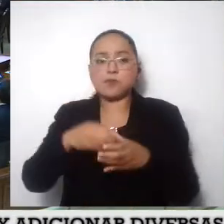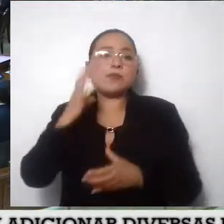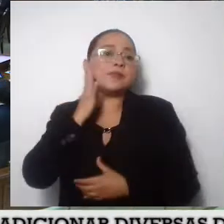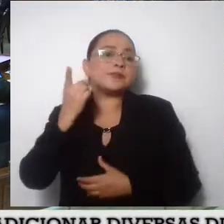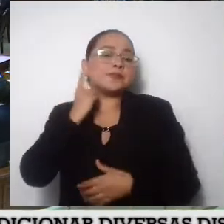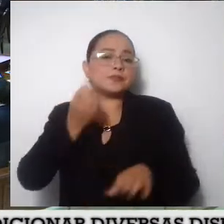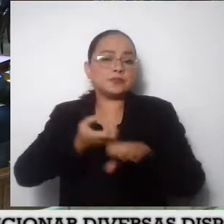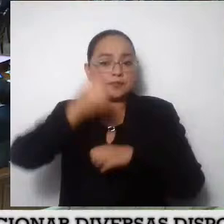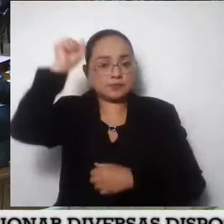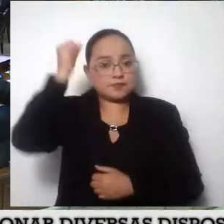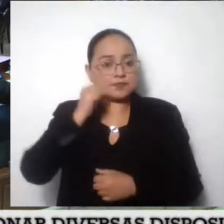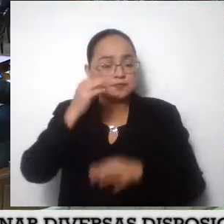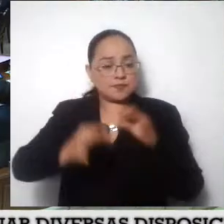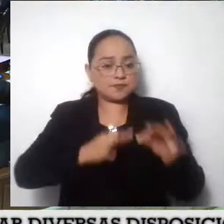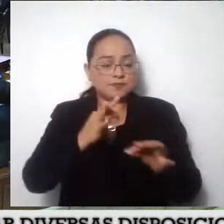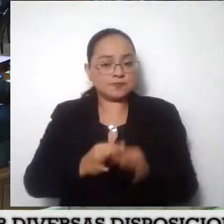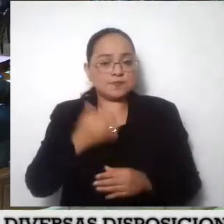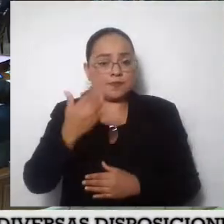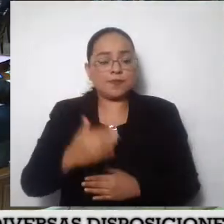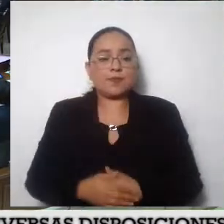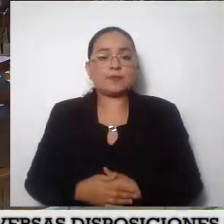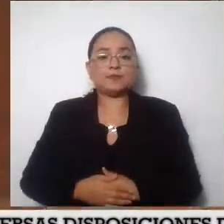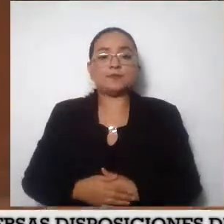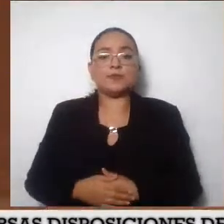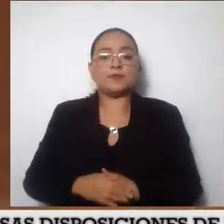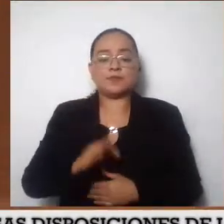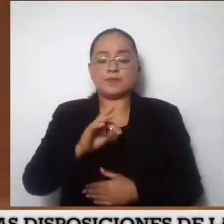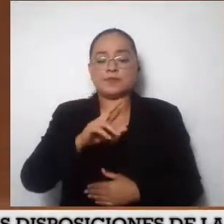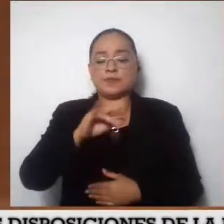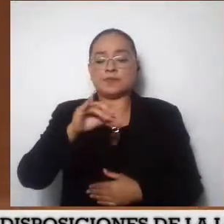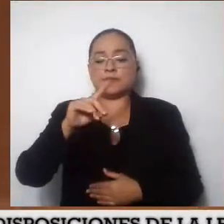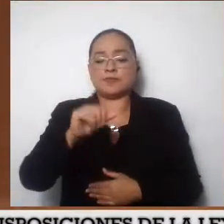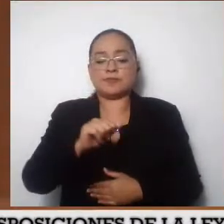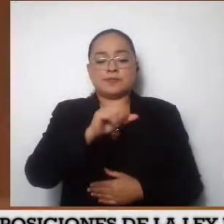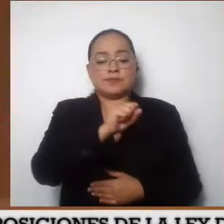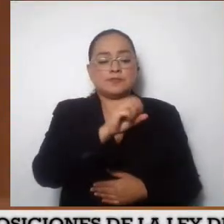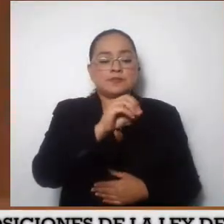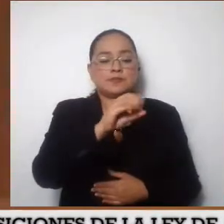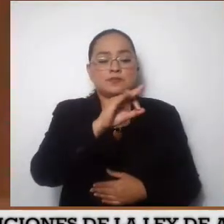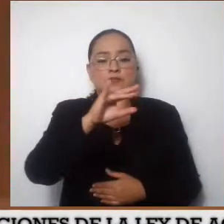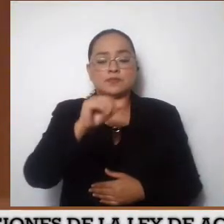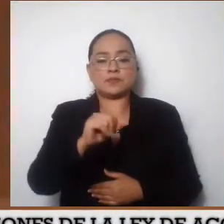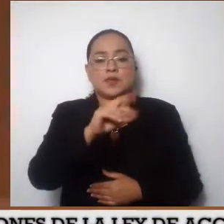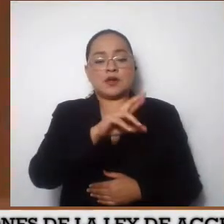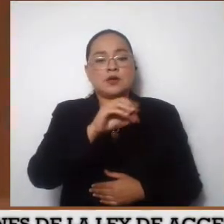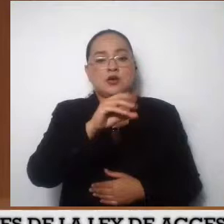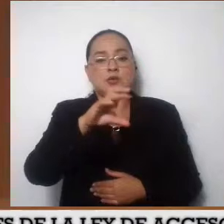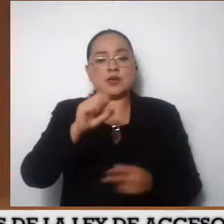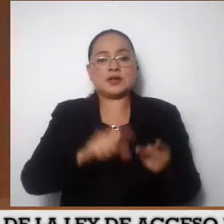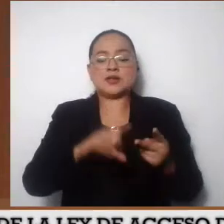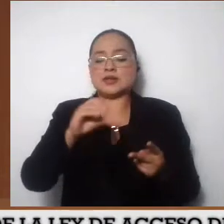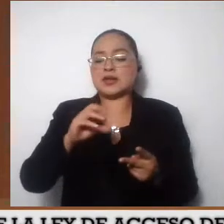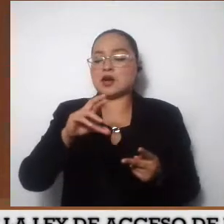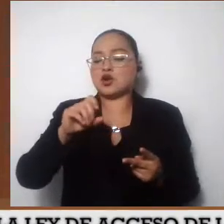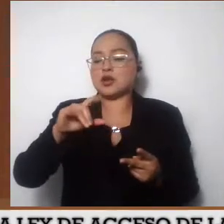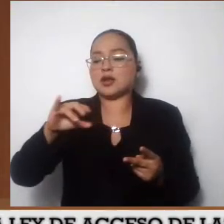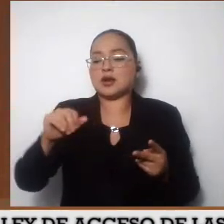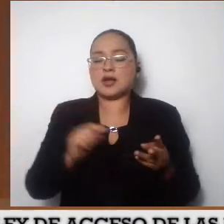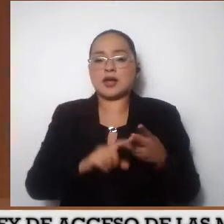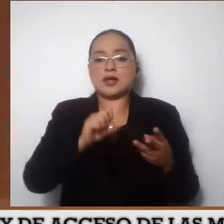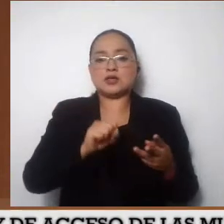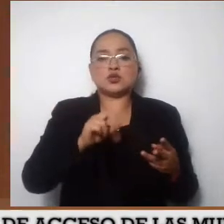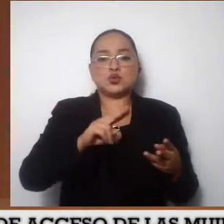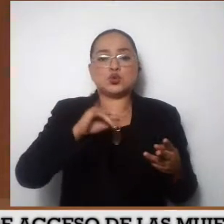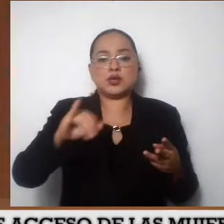Sinaloa, presente. Las ciudadanas Frida Sofía Robles Cervantes, Carolina Gutiérrez García, Sui Len Sarabia